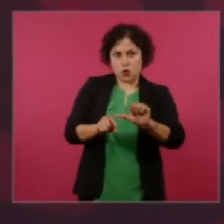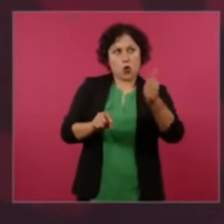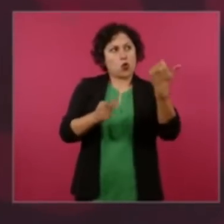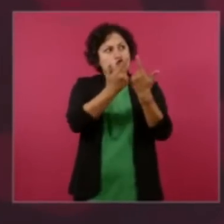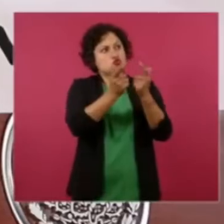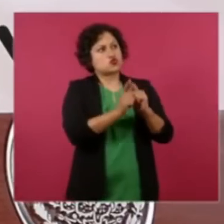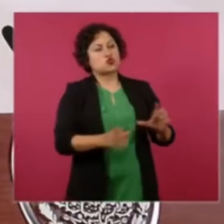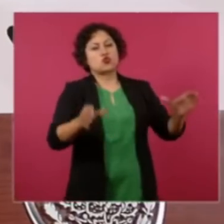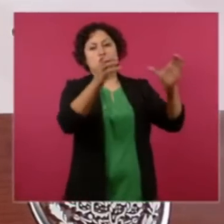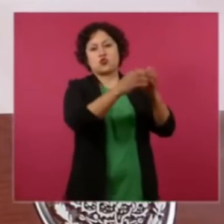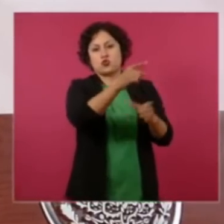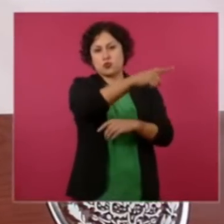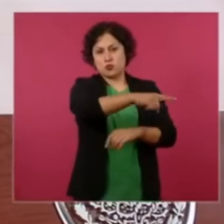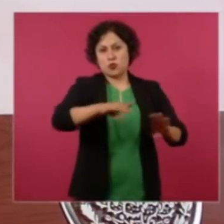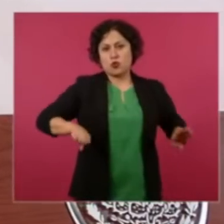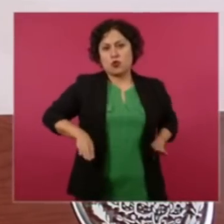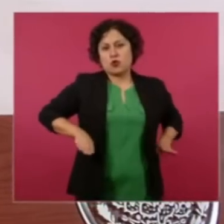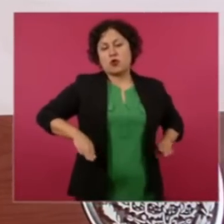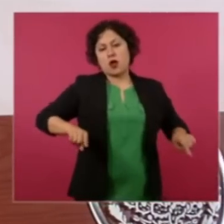van a seguir.